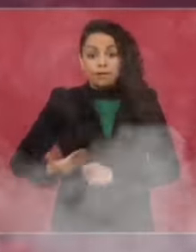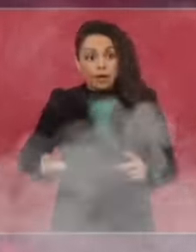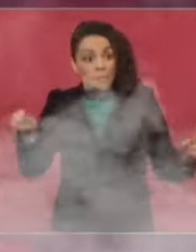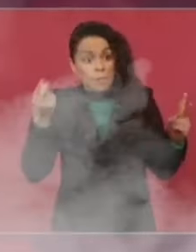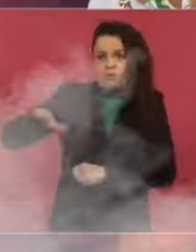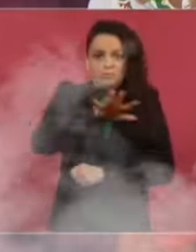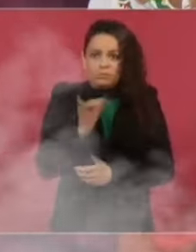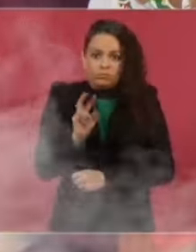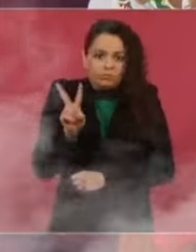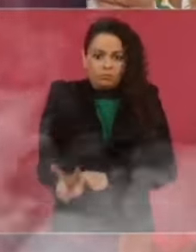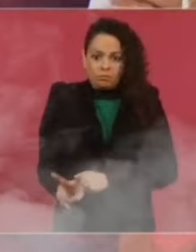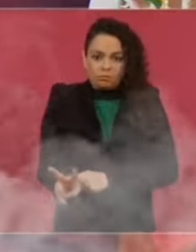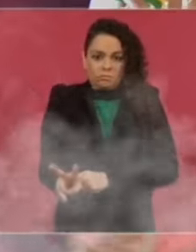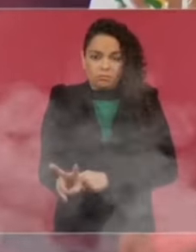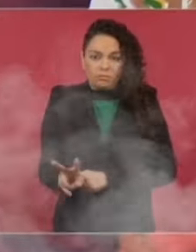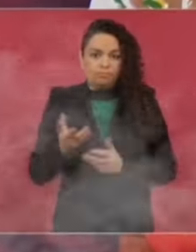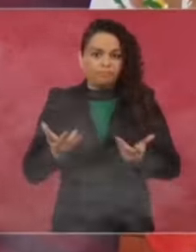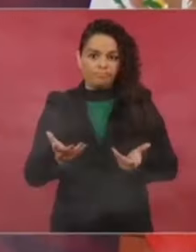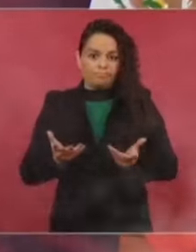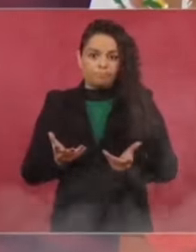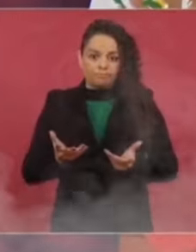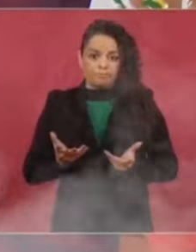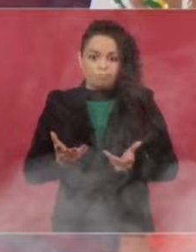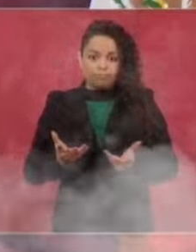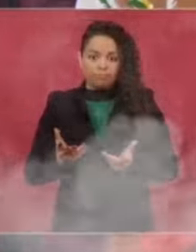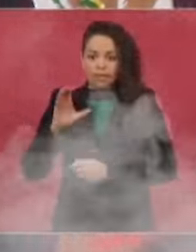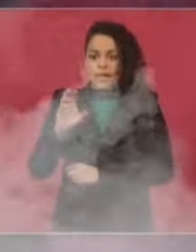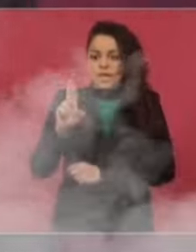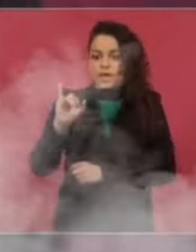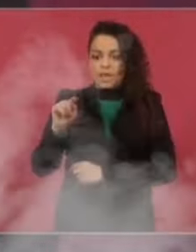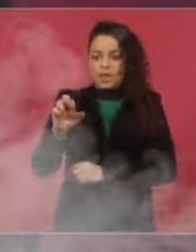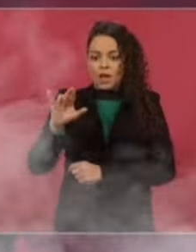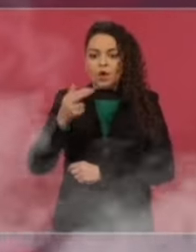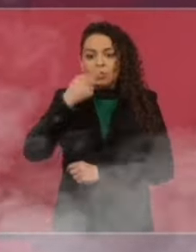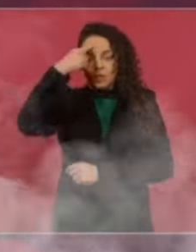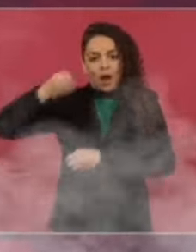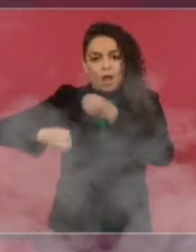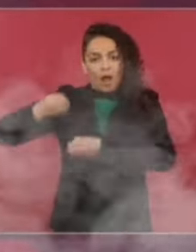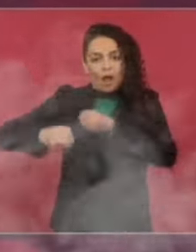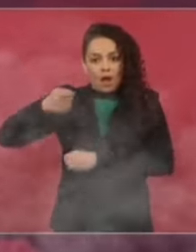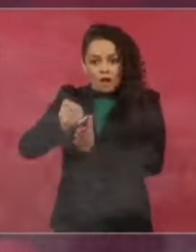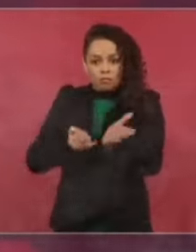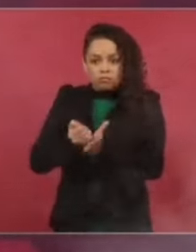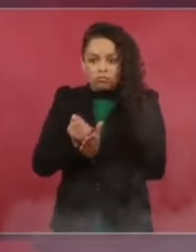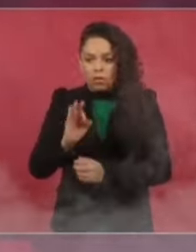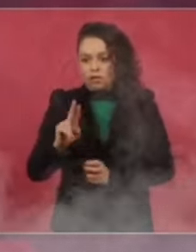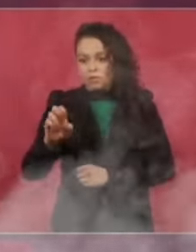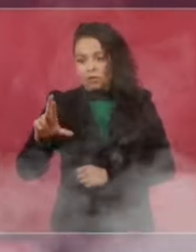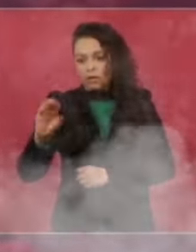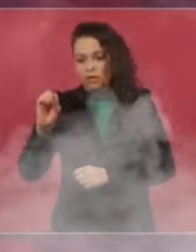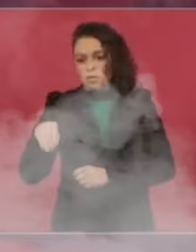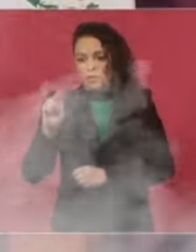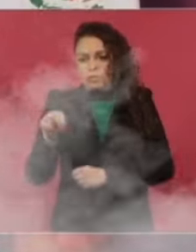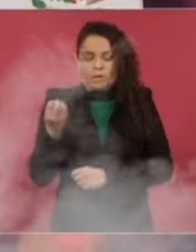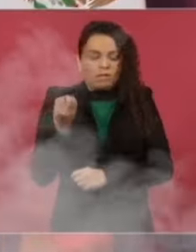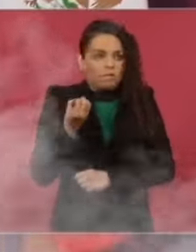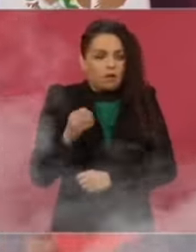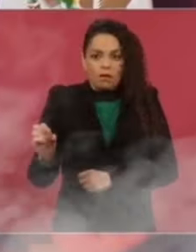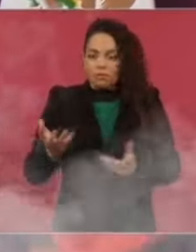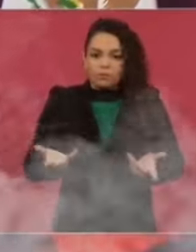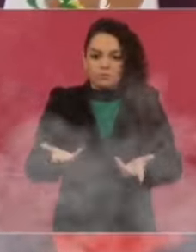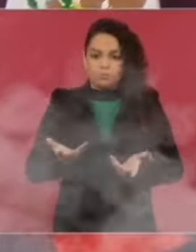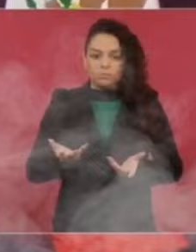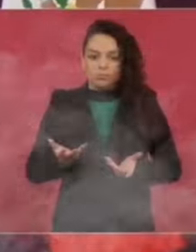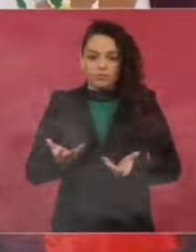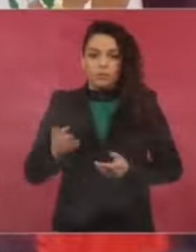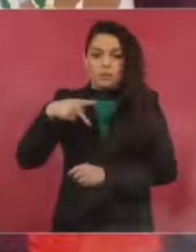República. Ese es un criterio. Además, si el señor Aburto considera de que